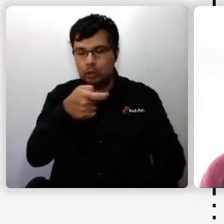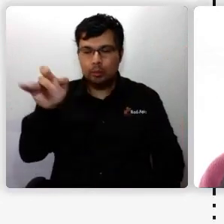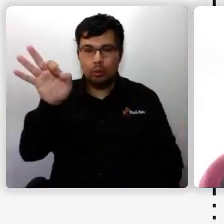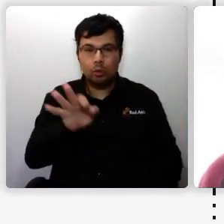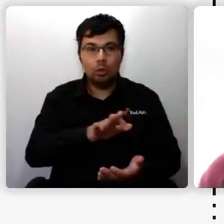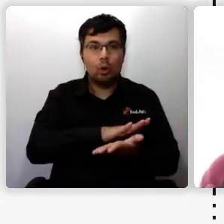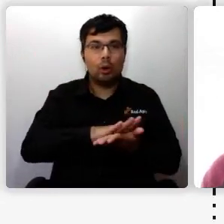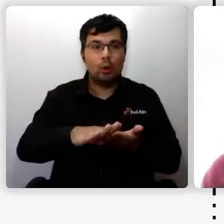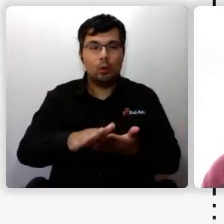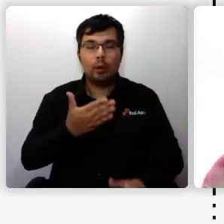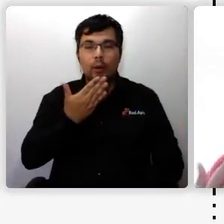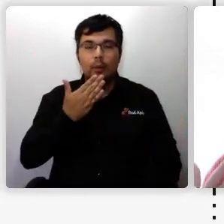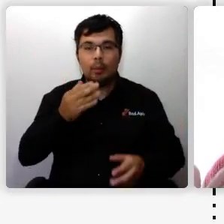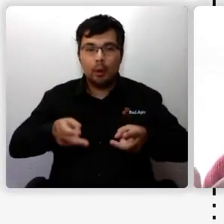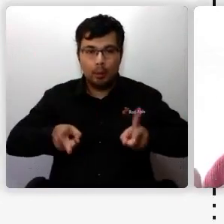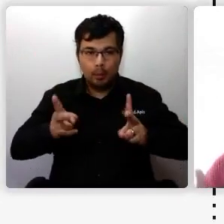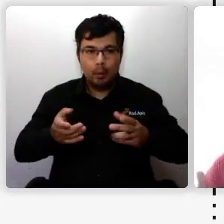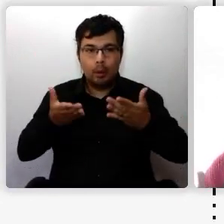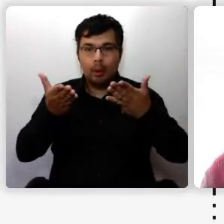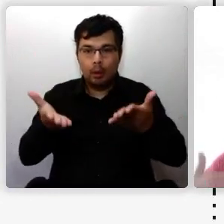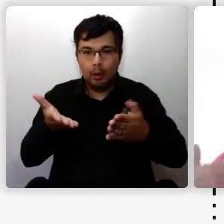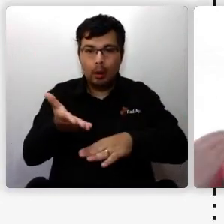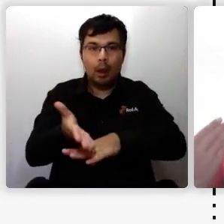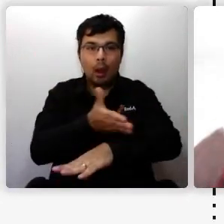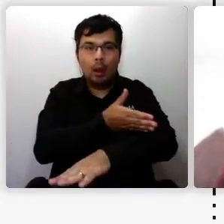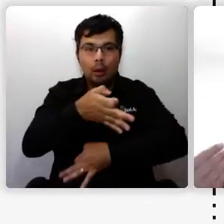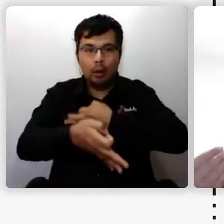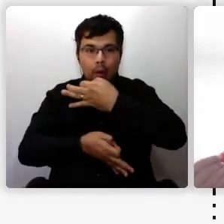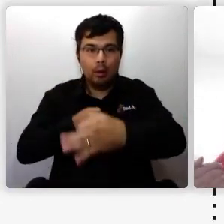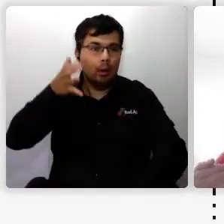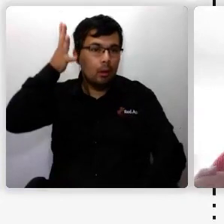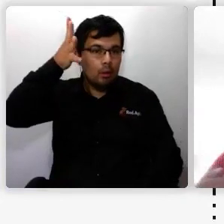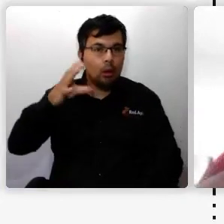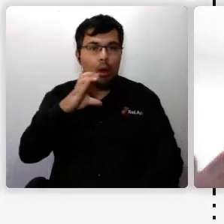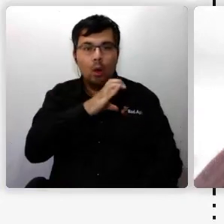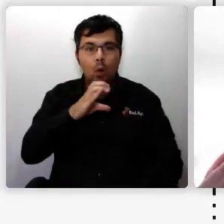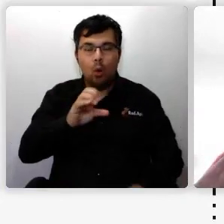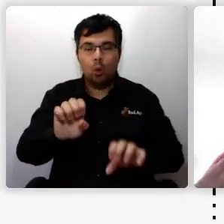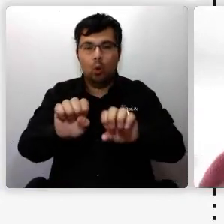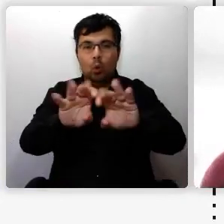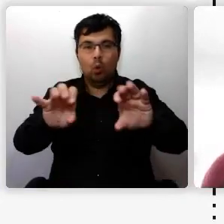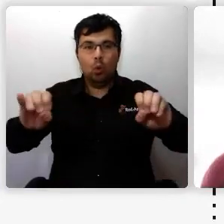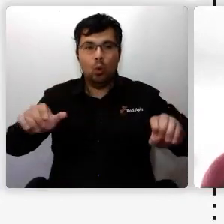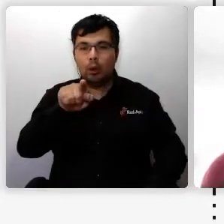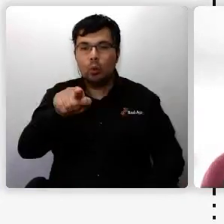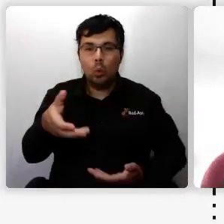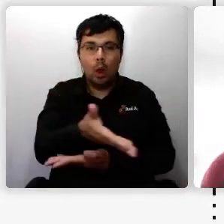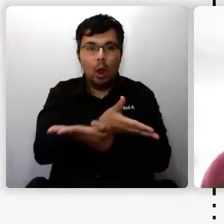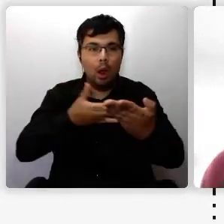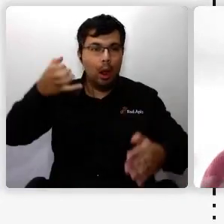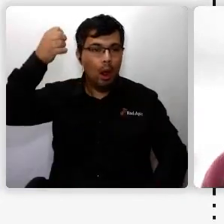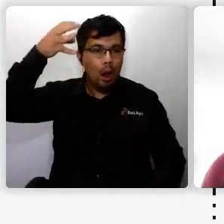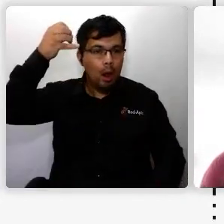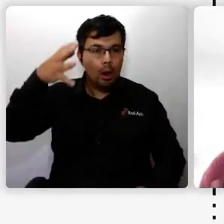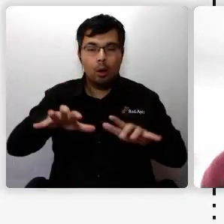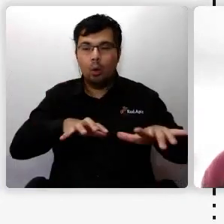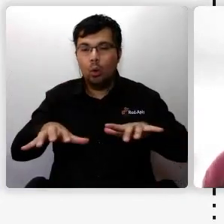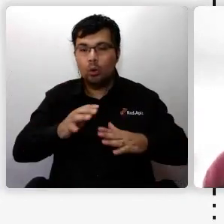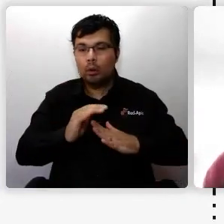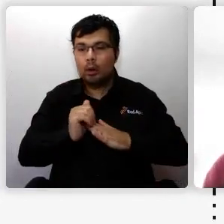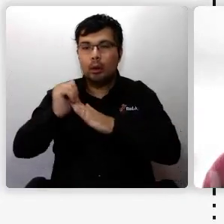que también les va a permitir esto que hablábamos de capacitación y estar actualizado. Cosas de